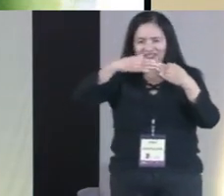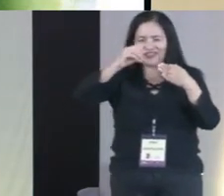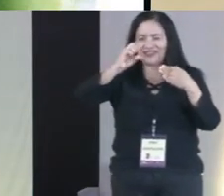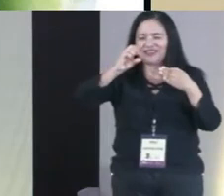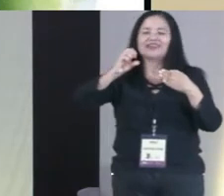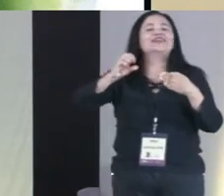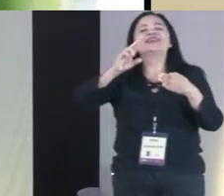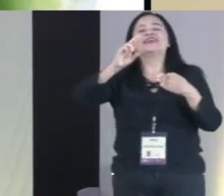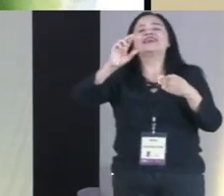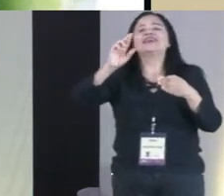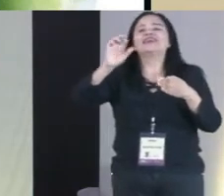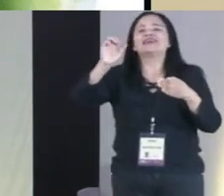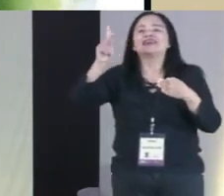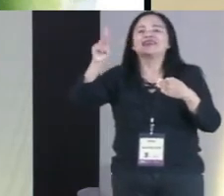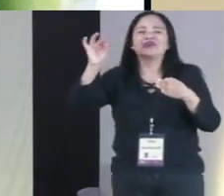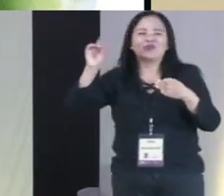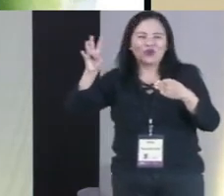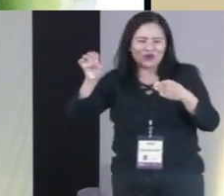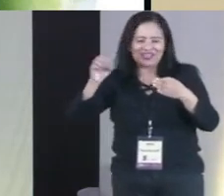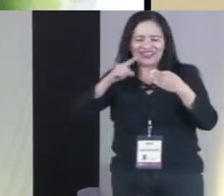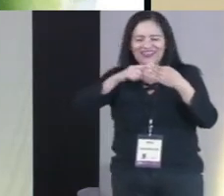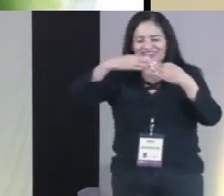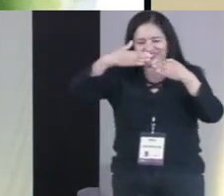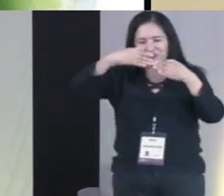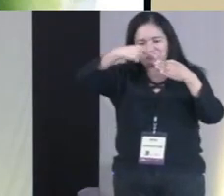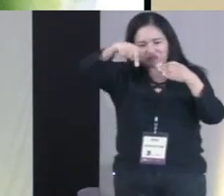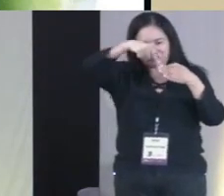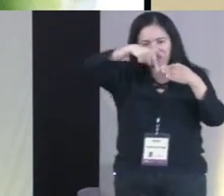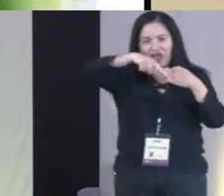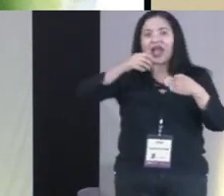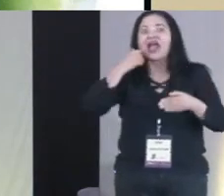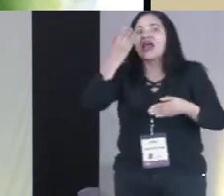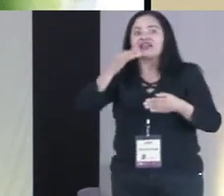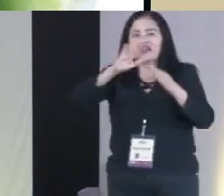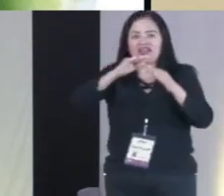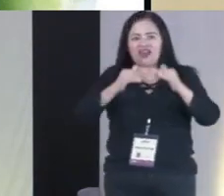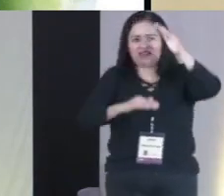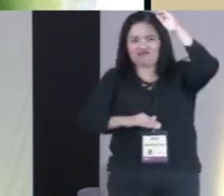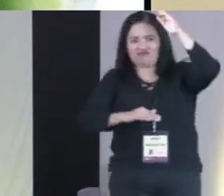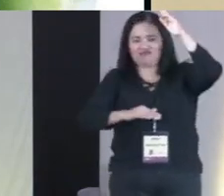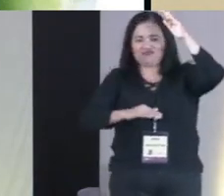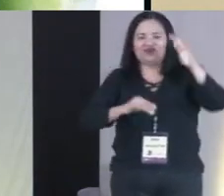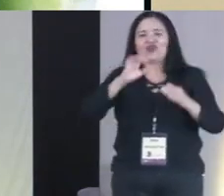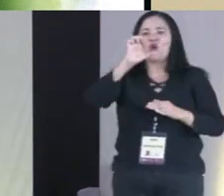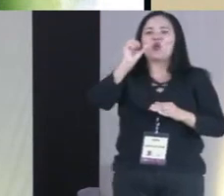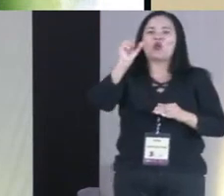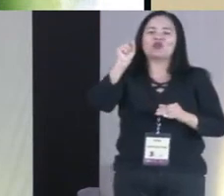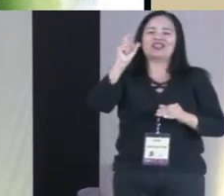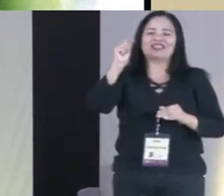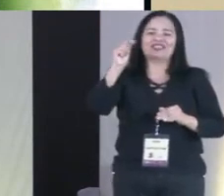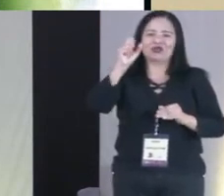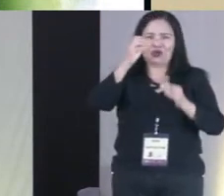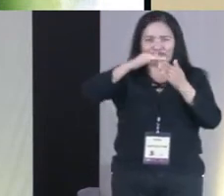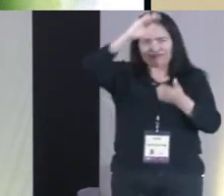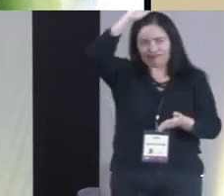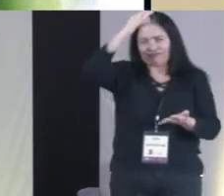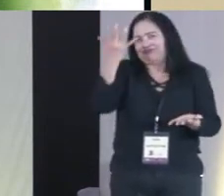Vox que le hagan un monumento, les decía yo, a eso ya no me meto, pero bueno, a hablar de Cortés si nos